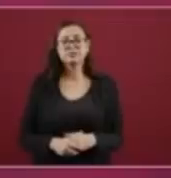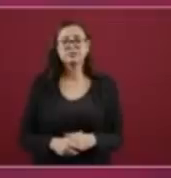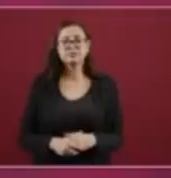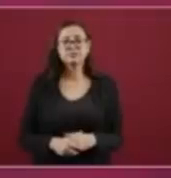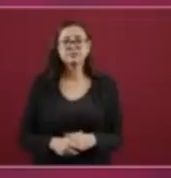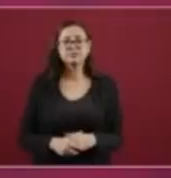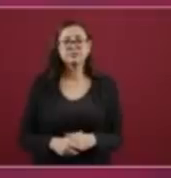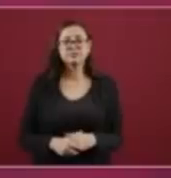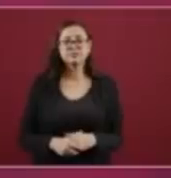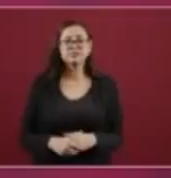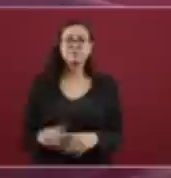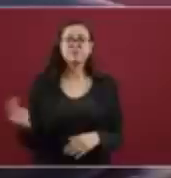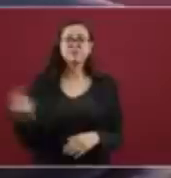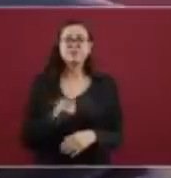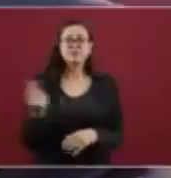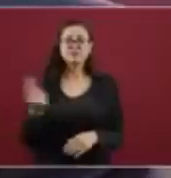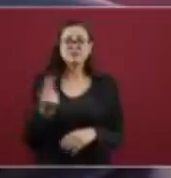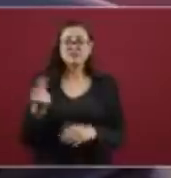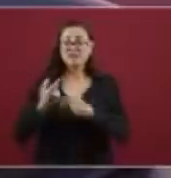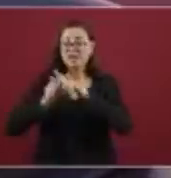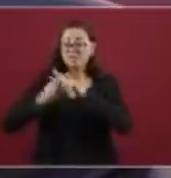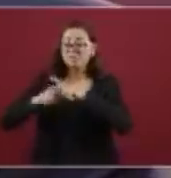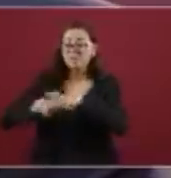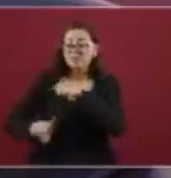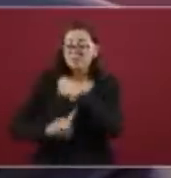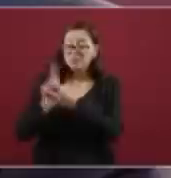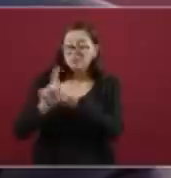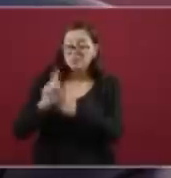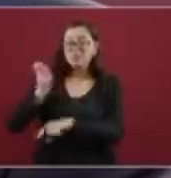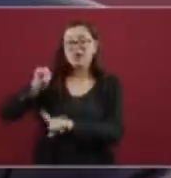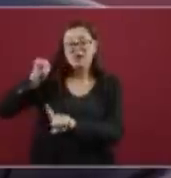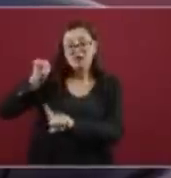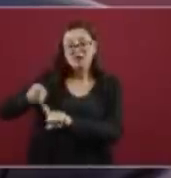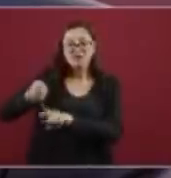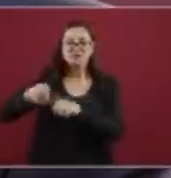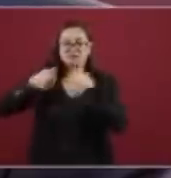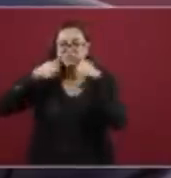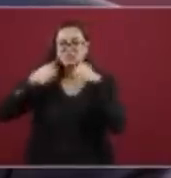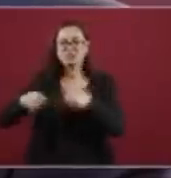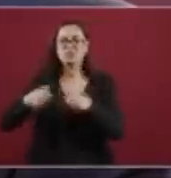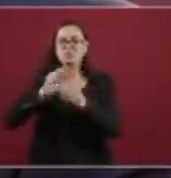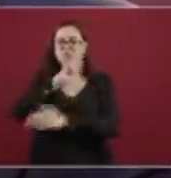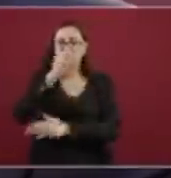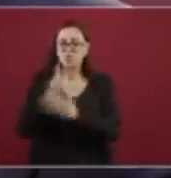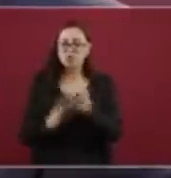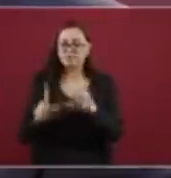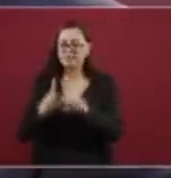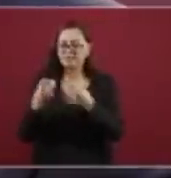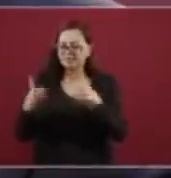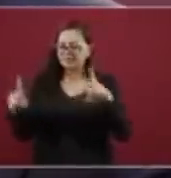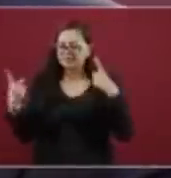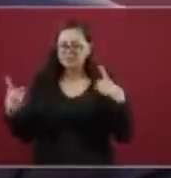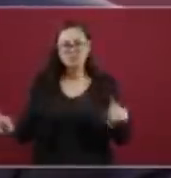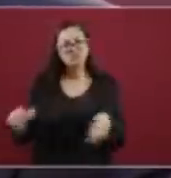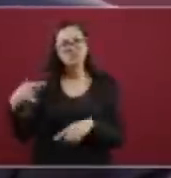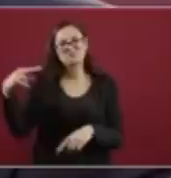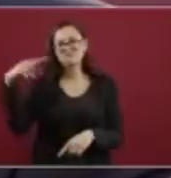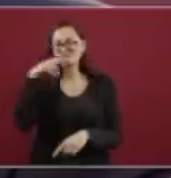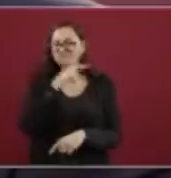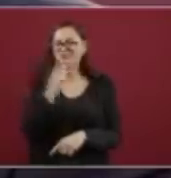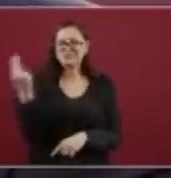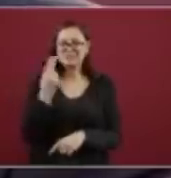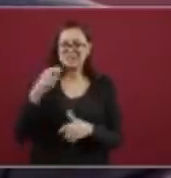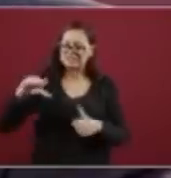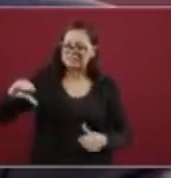hay que atender las causas, hay que implementar programas de desarrollo de inmediato en